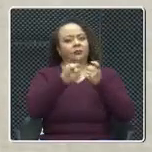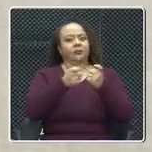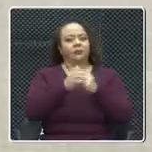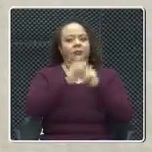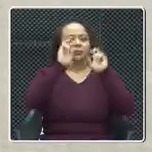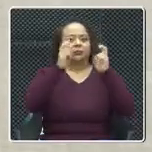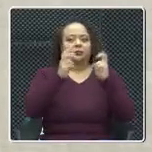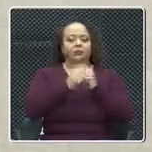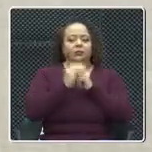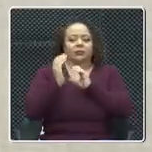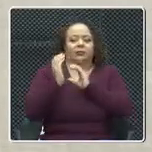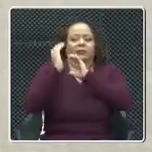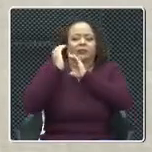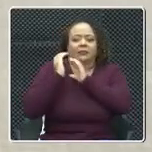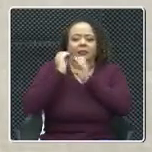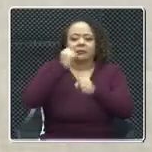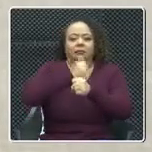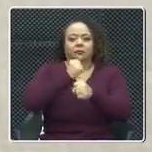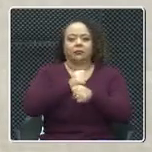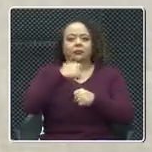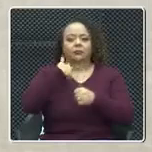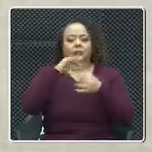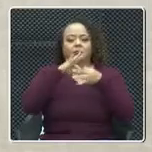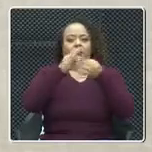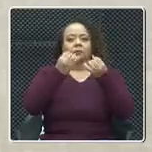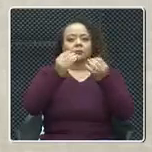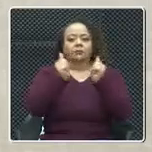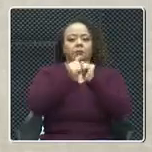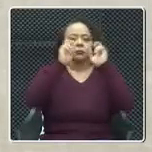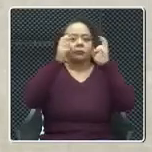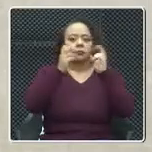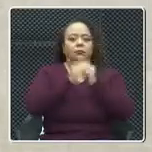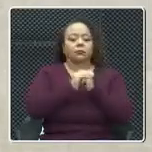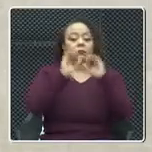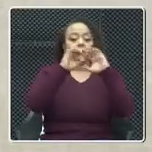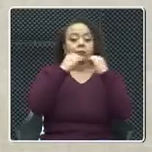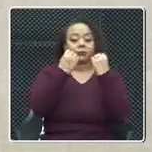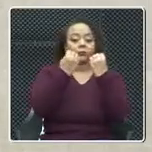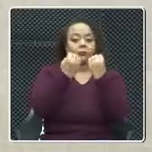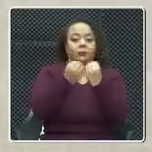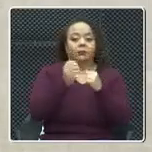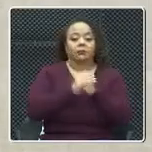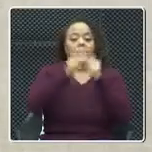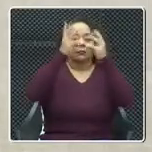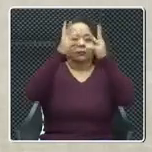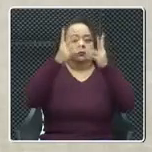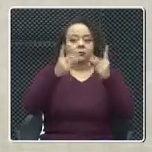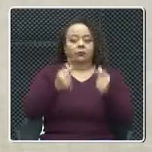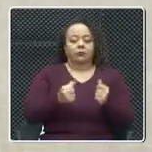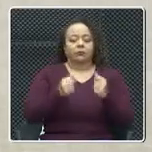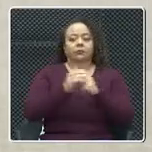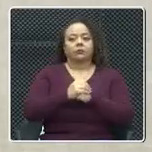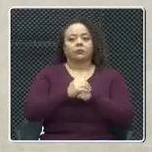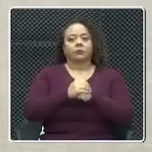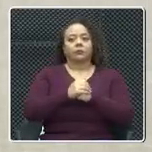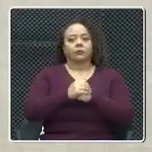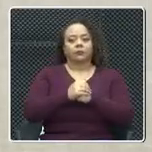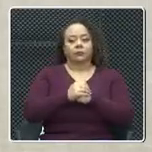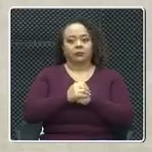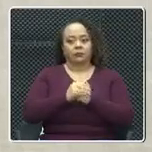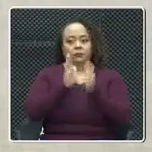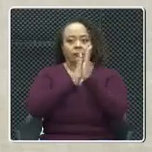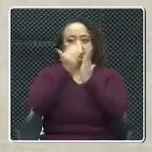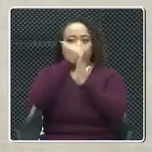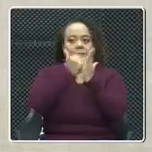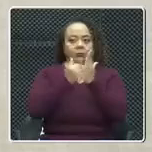en temas de sobrecarga, ¿verdad? Tiene que ver mucho con cuestiones organizacionales, cuestiones de presupuesto de las claro. empresas, manuales ¿verdad? De puesto.